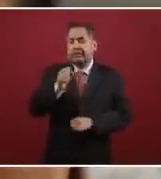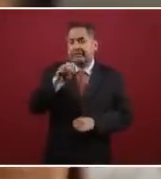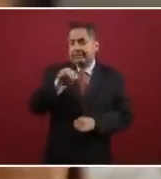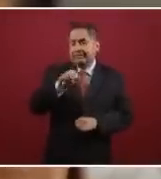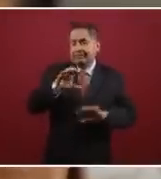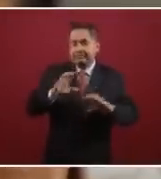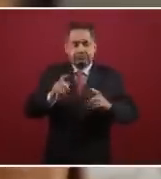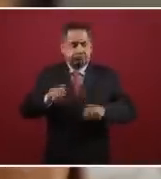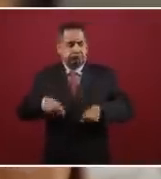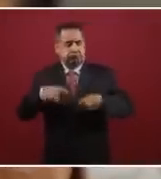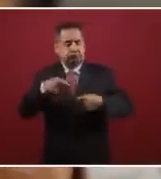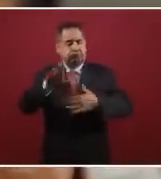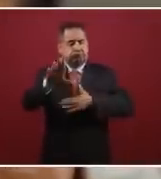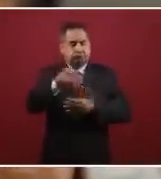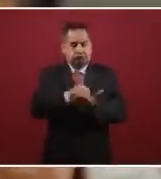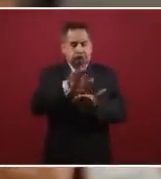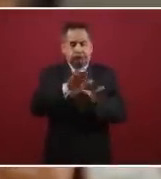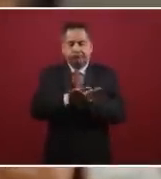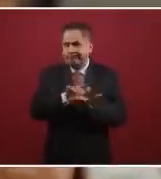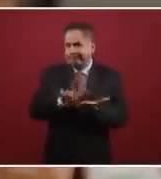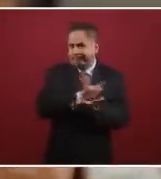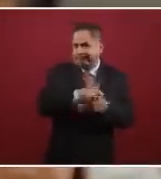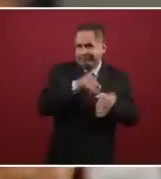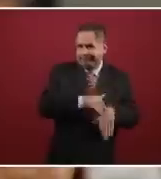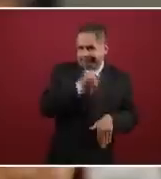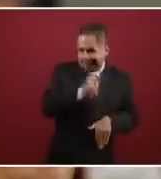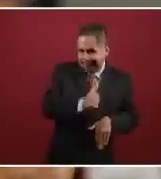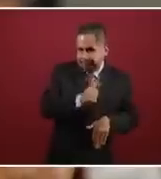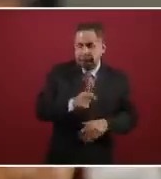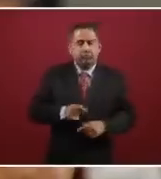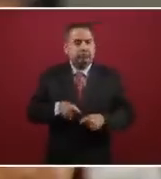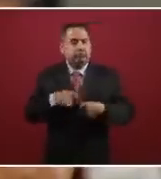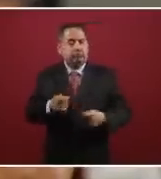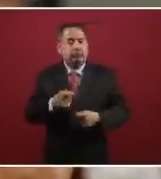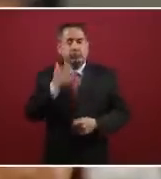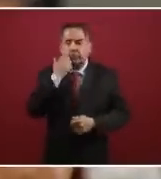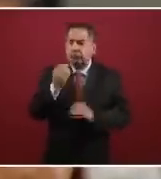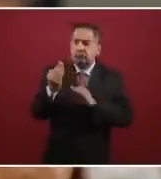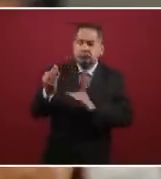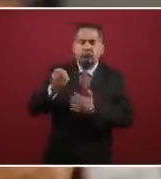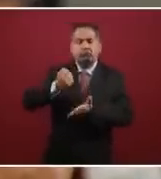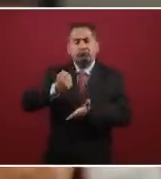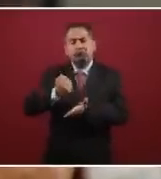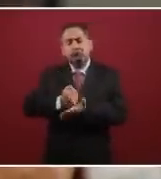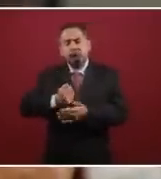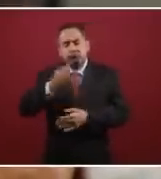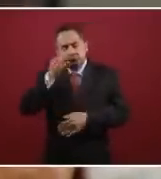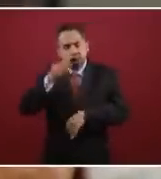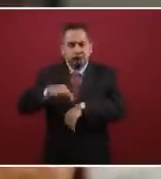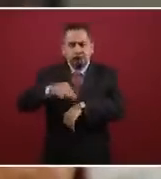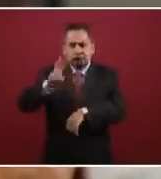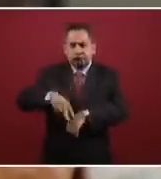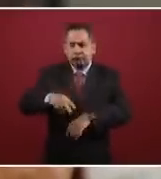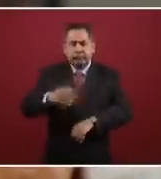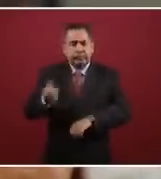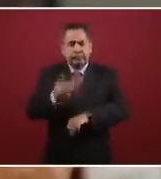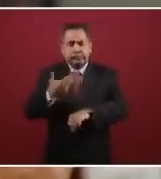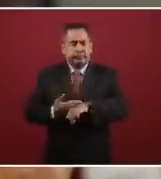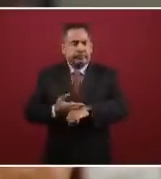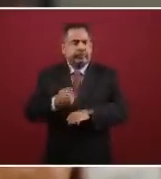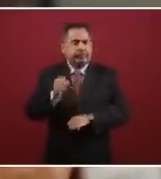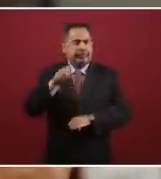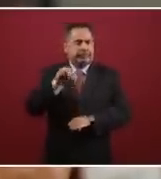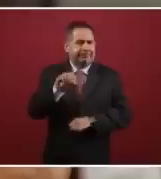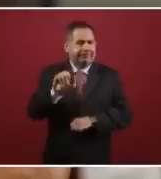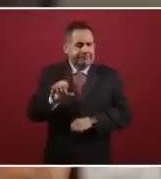fue dada la toma de nota de manera ilegal. Además, solicitan la autenticidad de esta como secretario general del ESME,